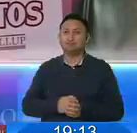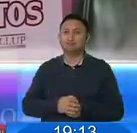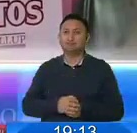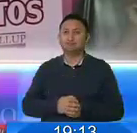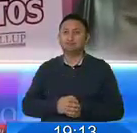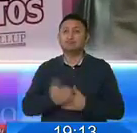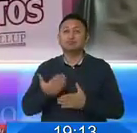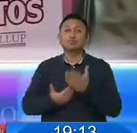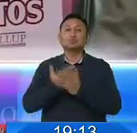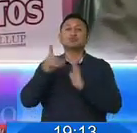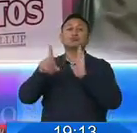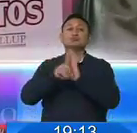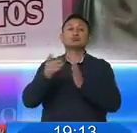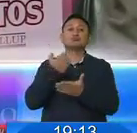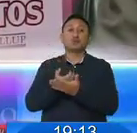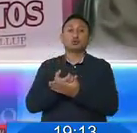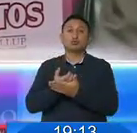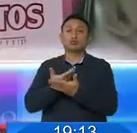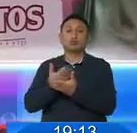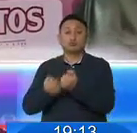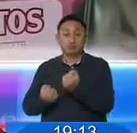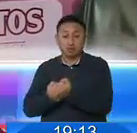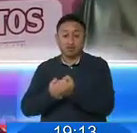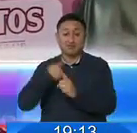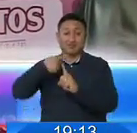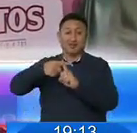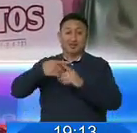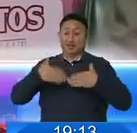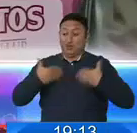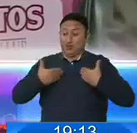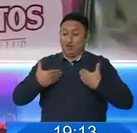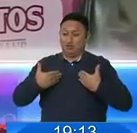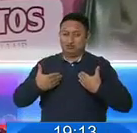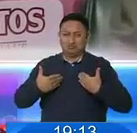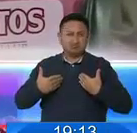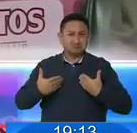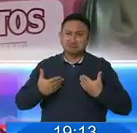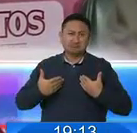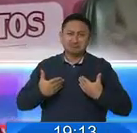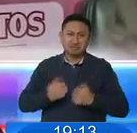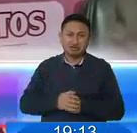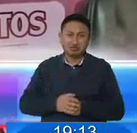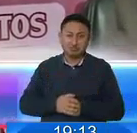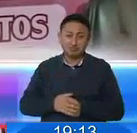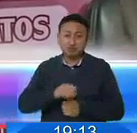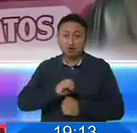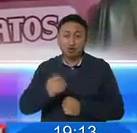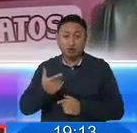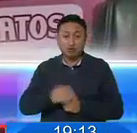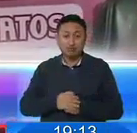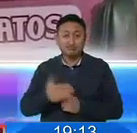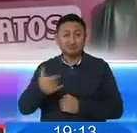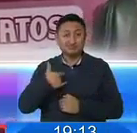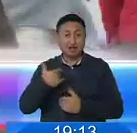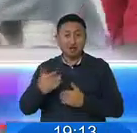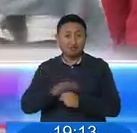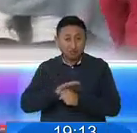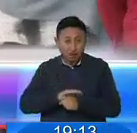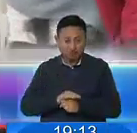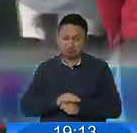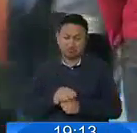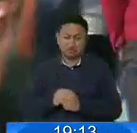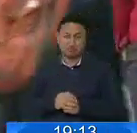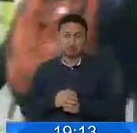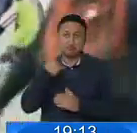no fueron una inyección de optimismo o al menos no fue una inyección suficiente de optimismo en